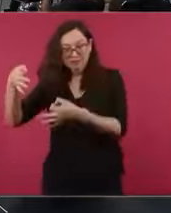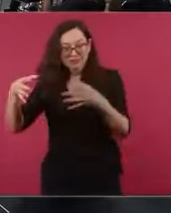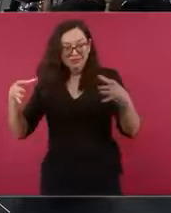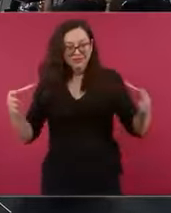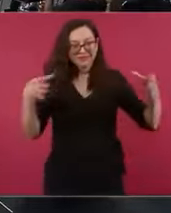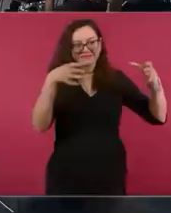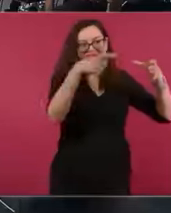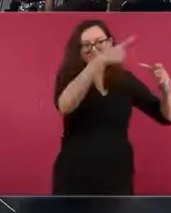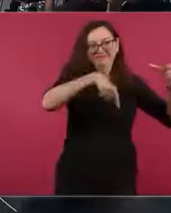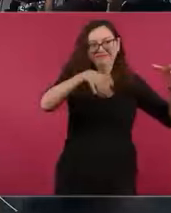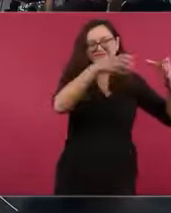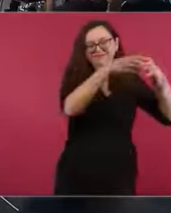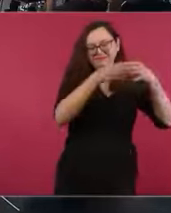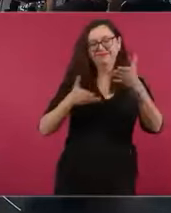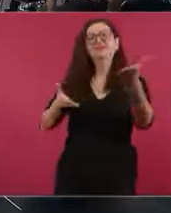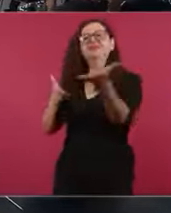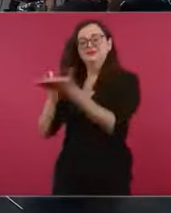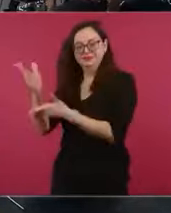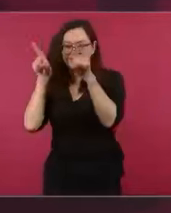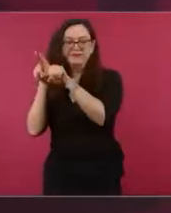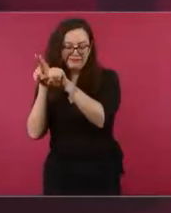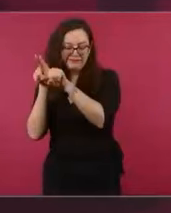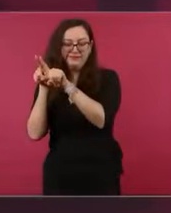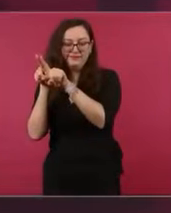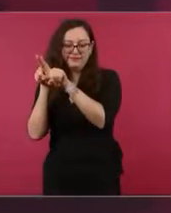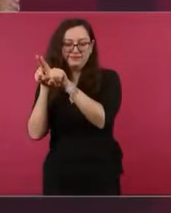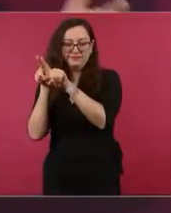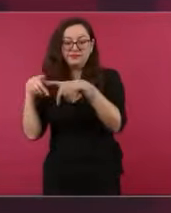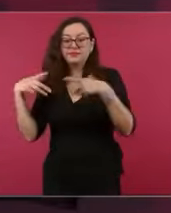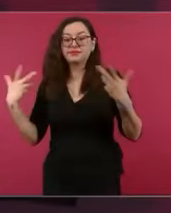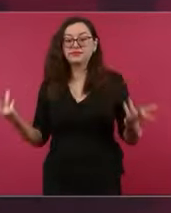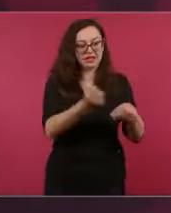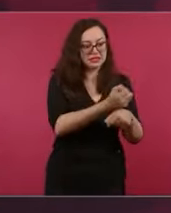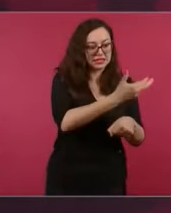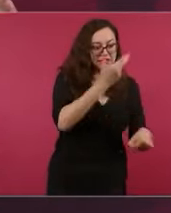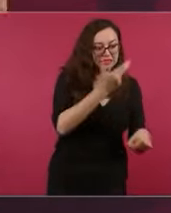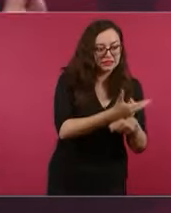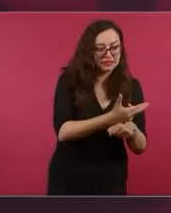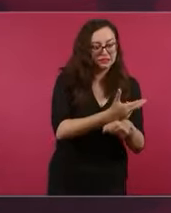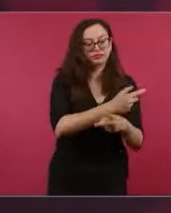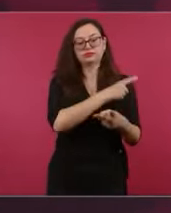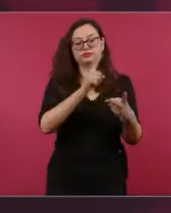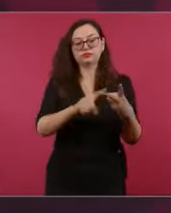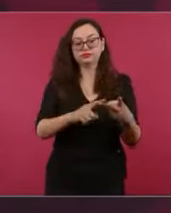estoy hablando de secretarios, si estoy hablando de